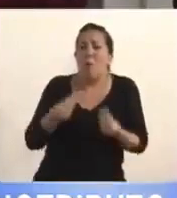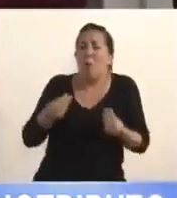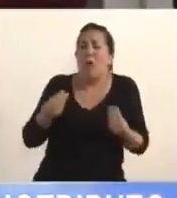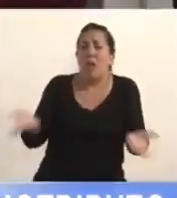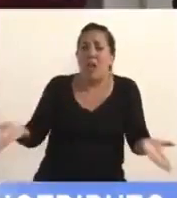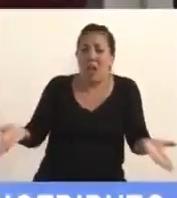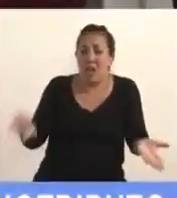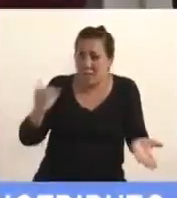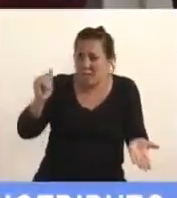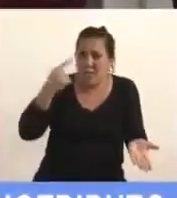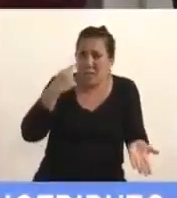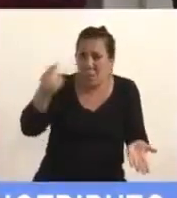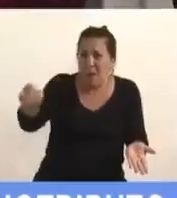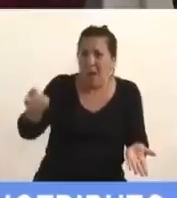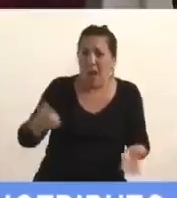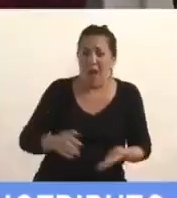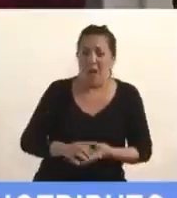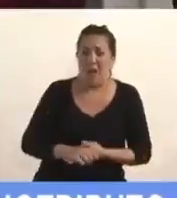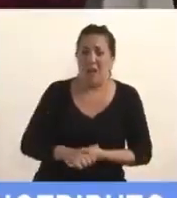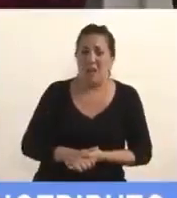Sí, mírelo.